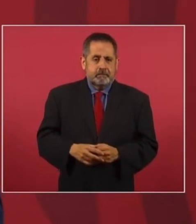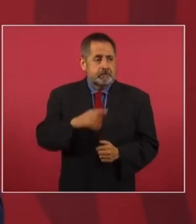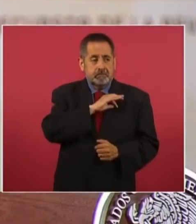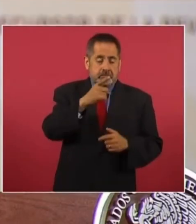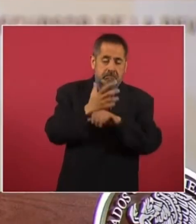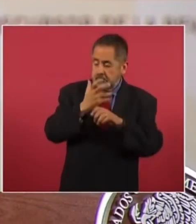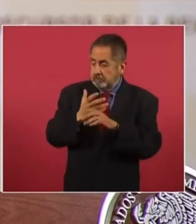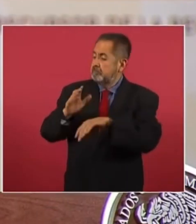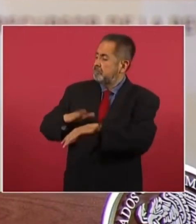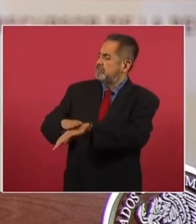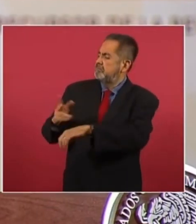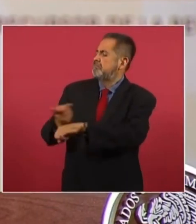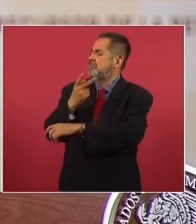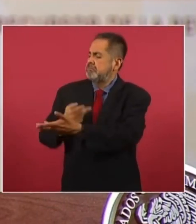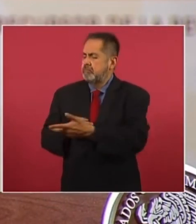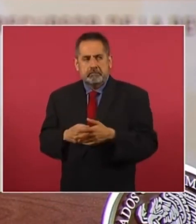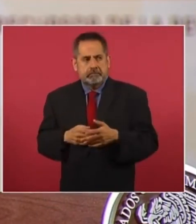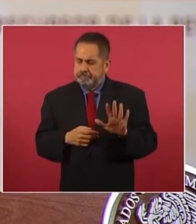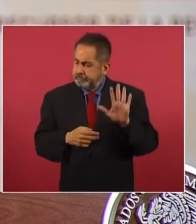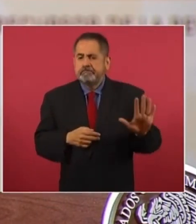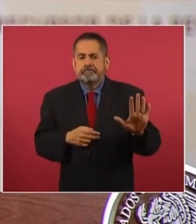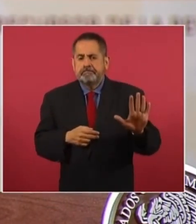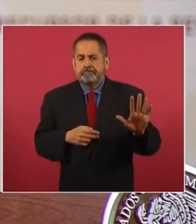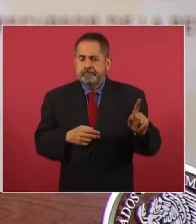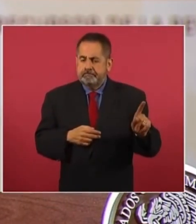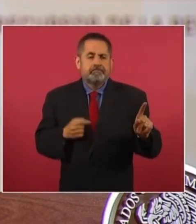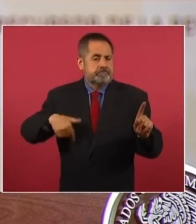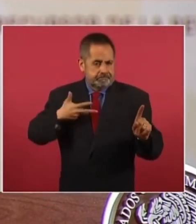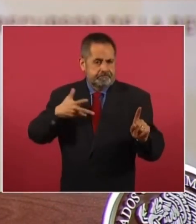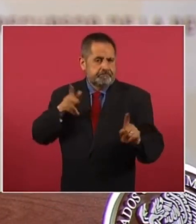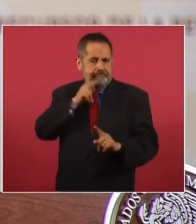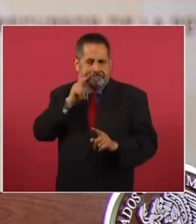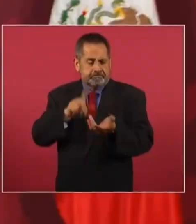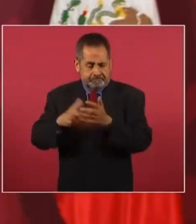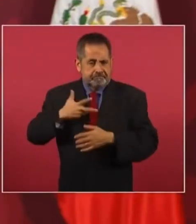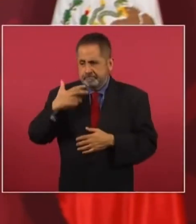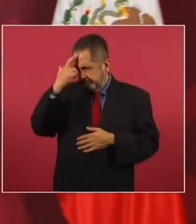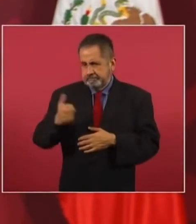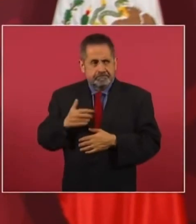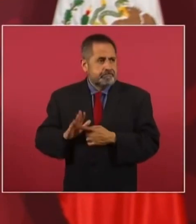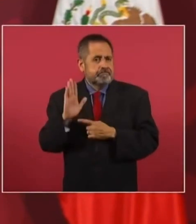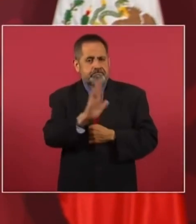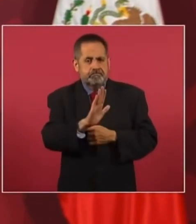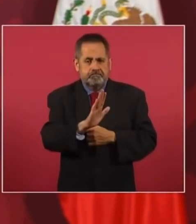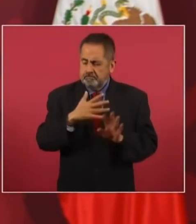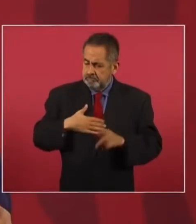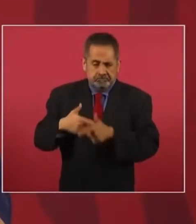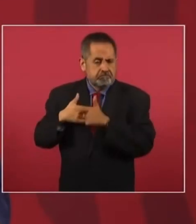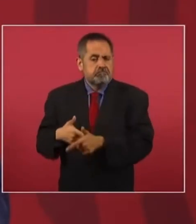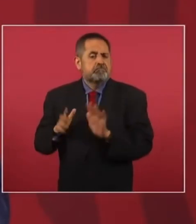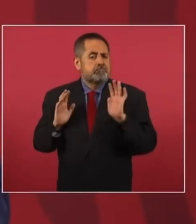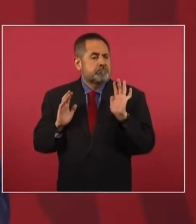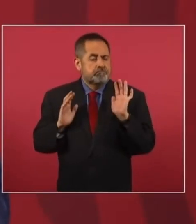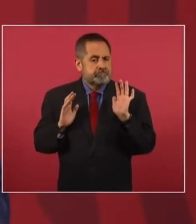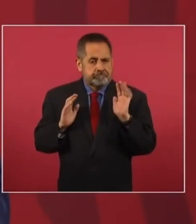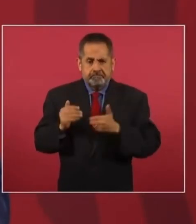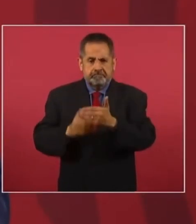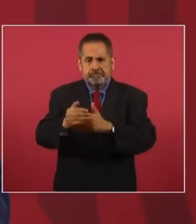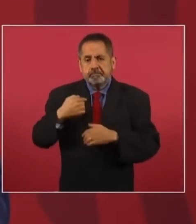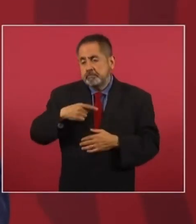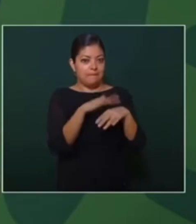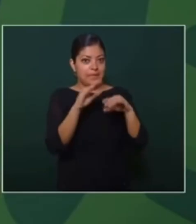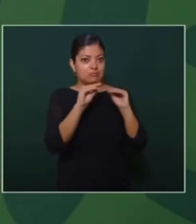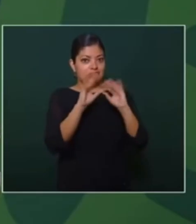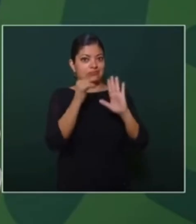logran esto. Pero si no hay razón, nosotros no vamos a quedarnos con los